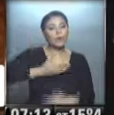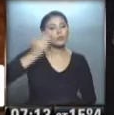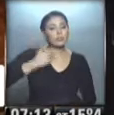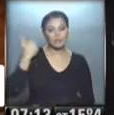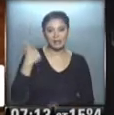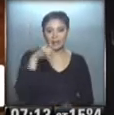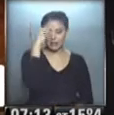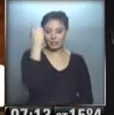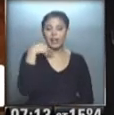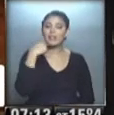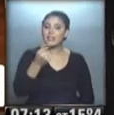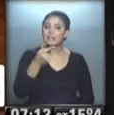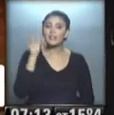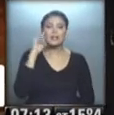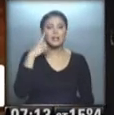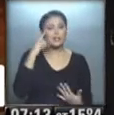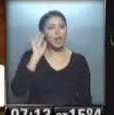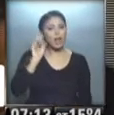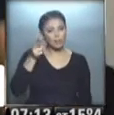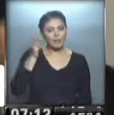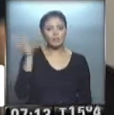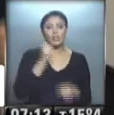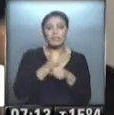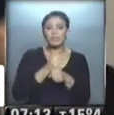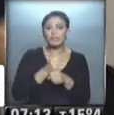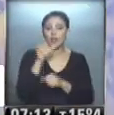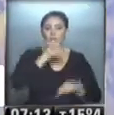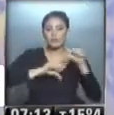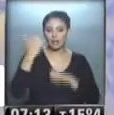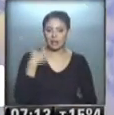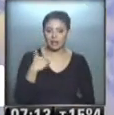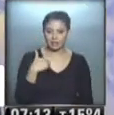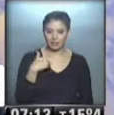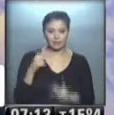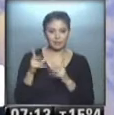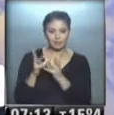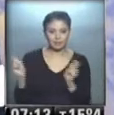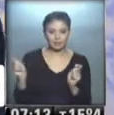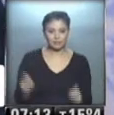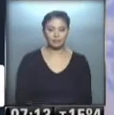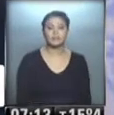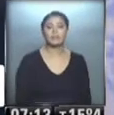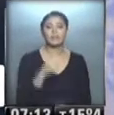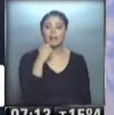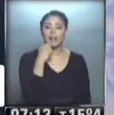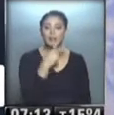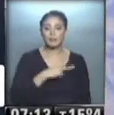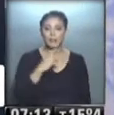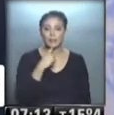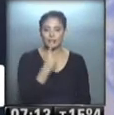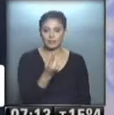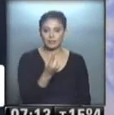nación reconoce la labor de los científicos y tecnólogos argentinos donde argentina supo ser pionera